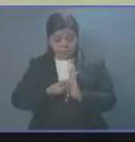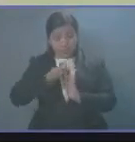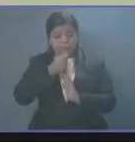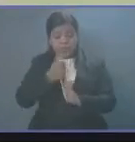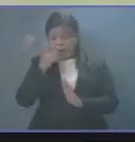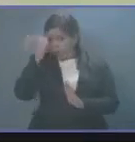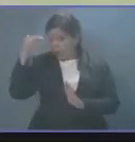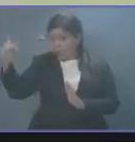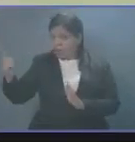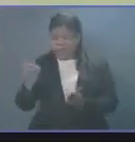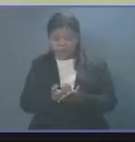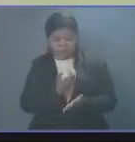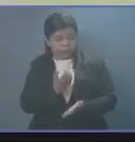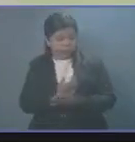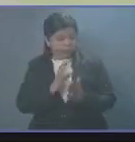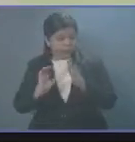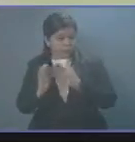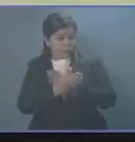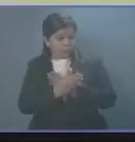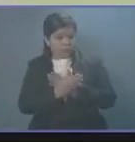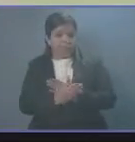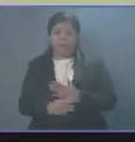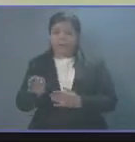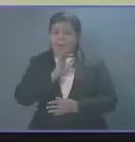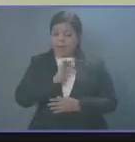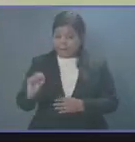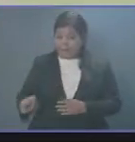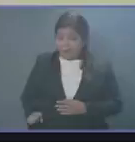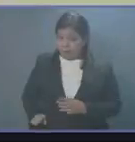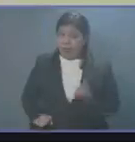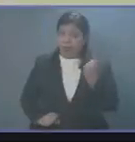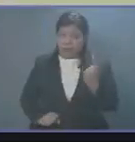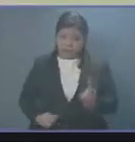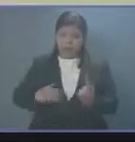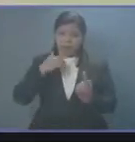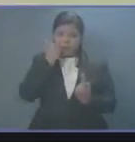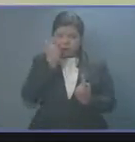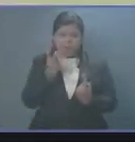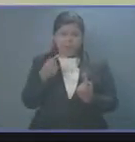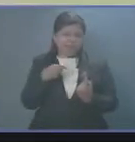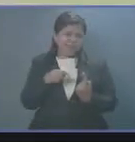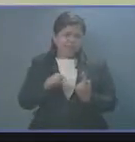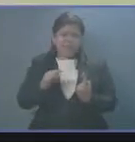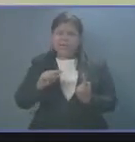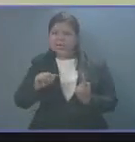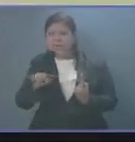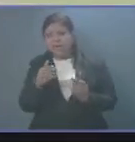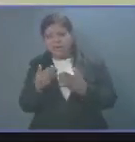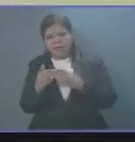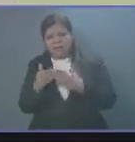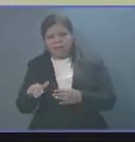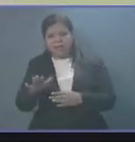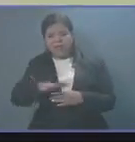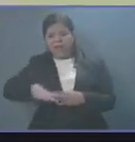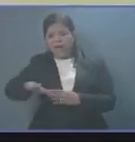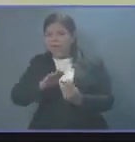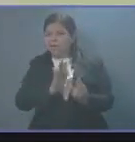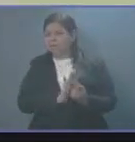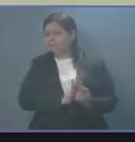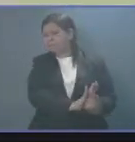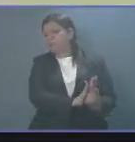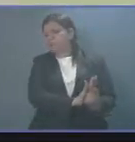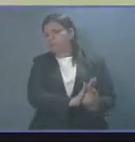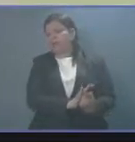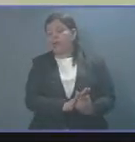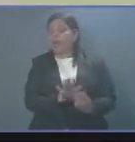cultural. Tercero, que en El Salvador la persona joven sigue siendo objeto de discriminación, indiferencia e incriminación, en